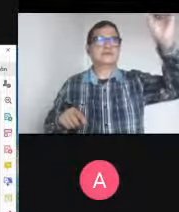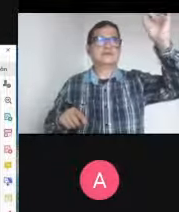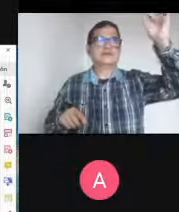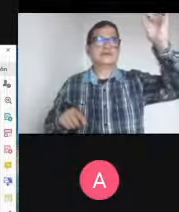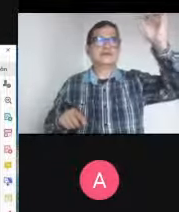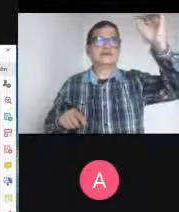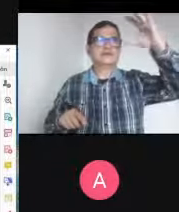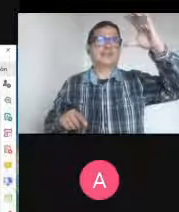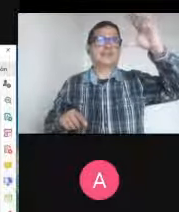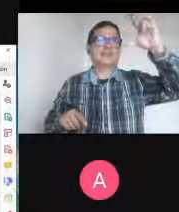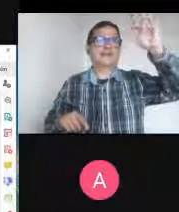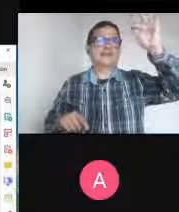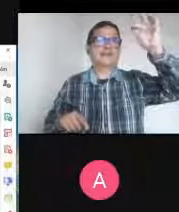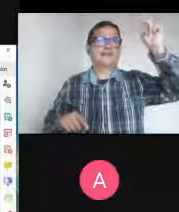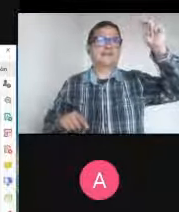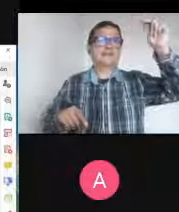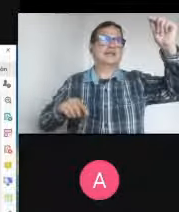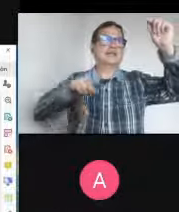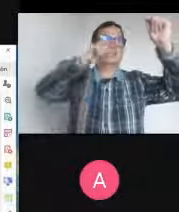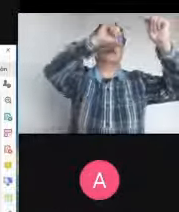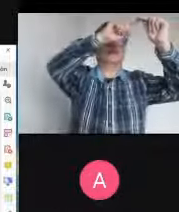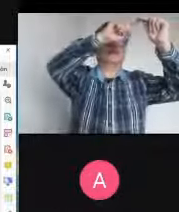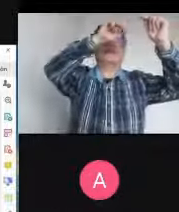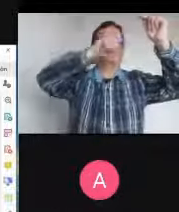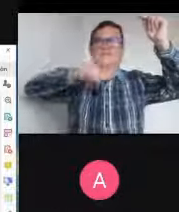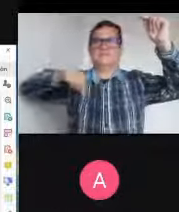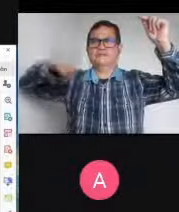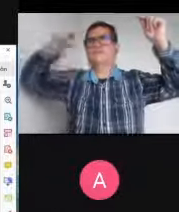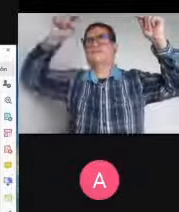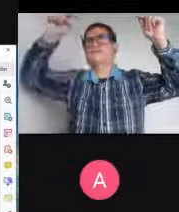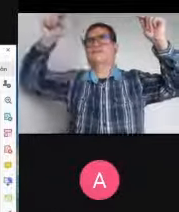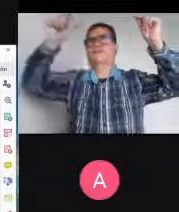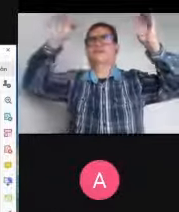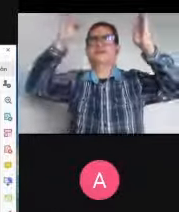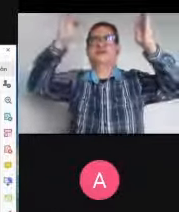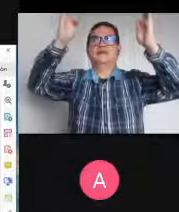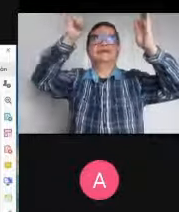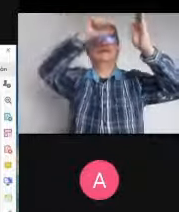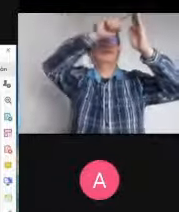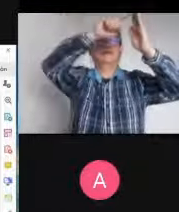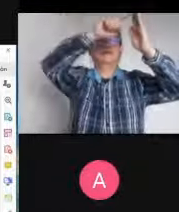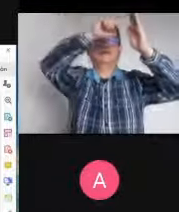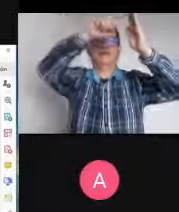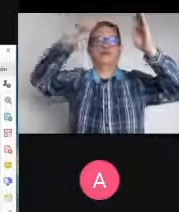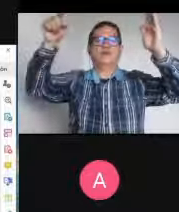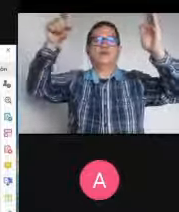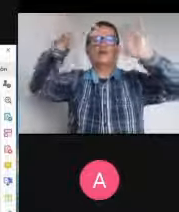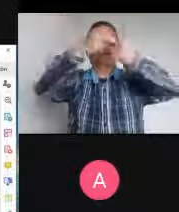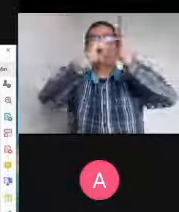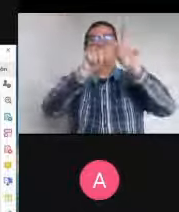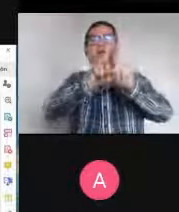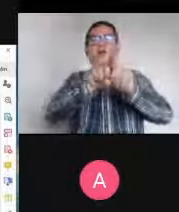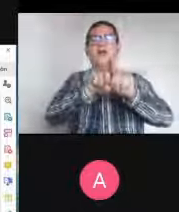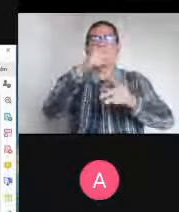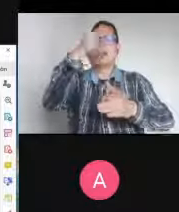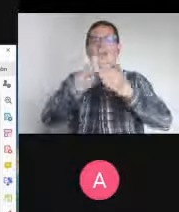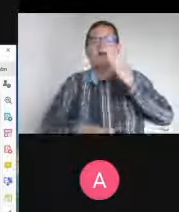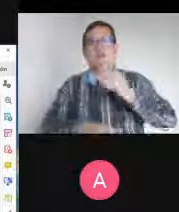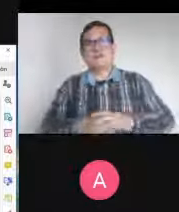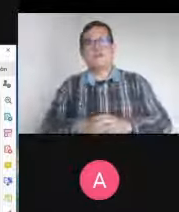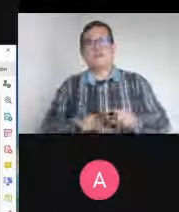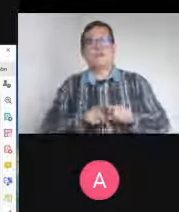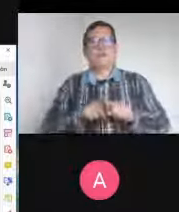la primera cresta hasta donde termina la segunda cresta. Entonces el periodo recordemos que hace más referencia